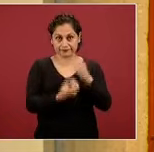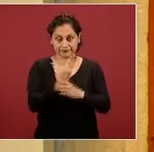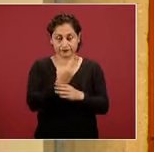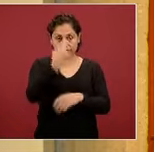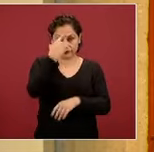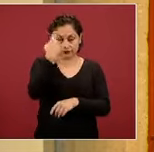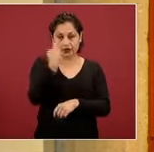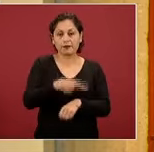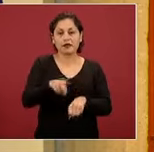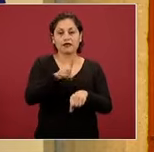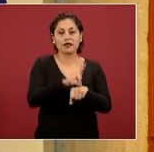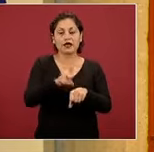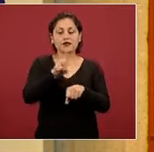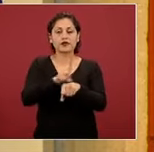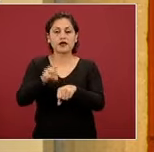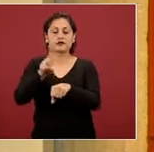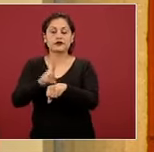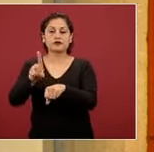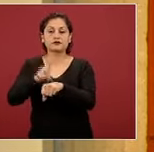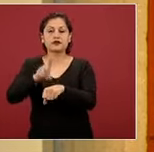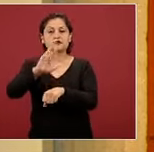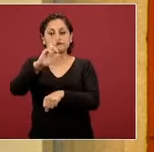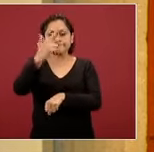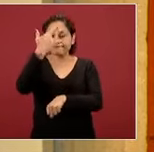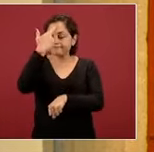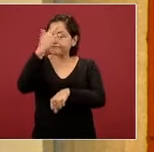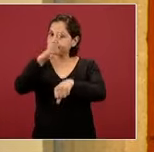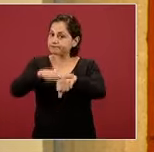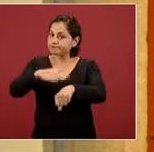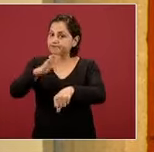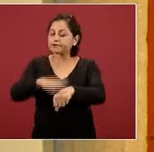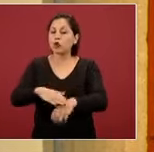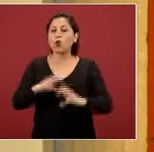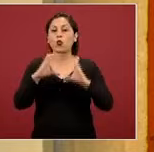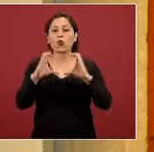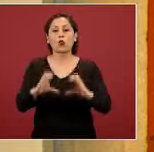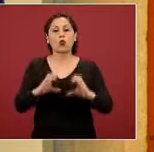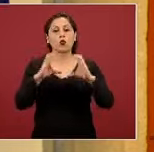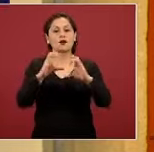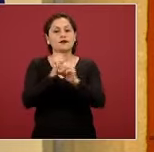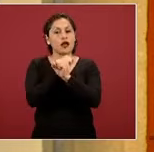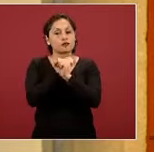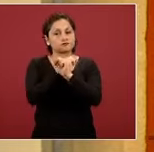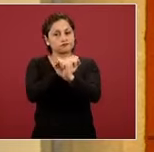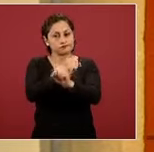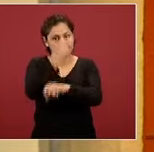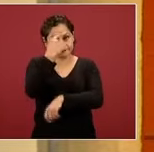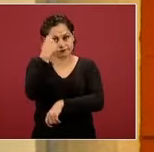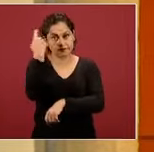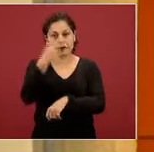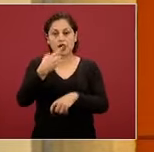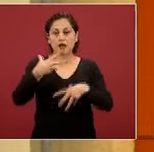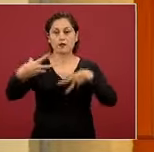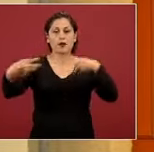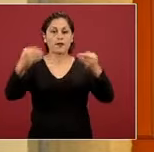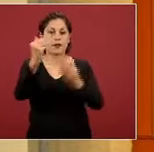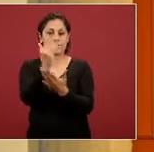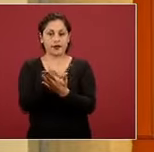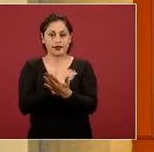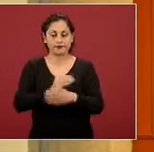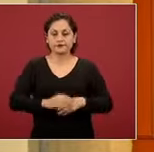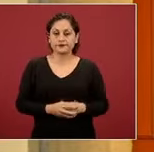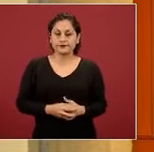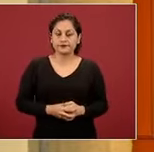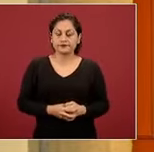días, la importancia de las medidas de prevención para disminuir los contagios de COVID. ¿Cuál